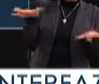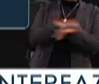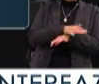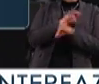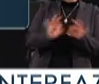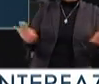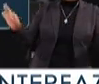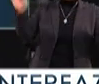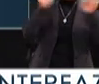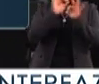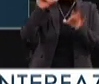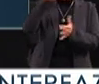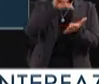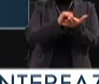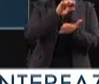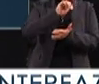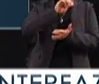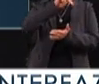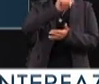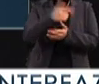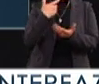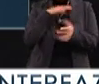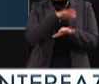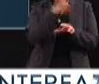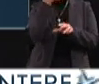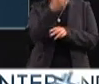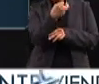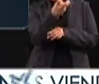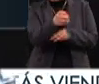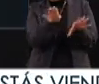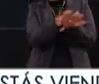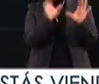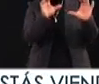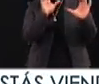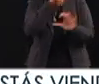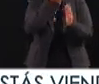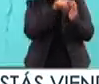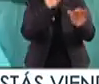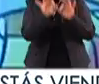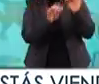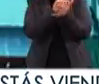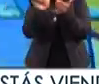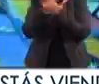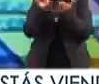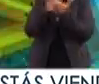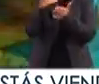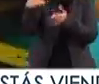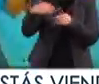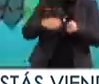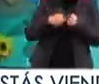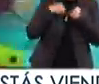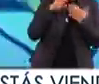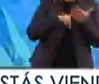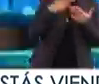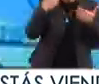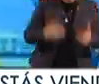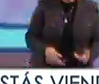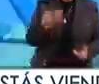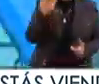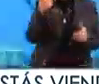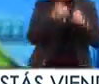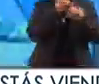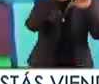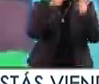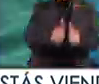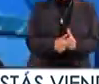increíble en la gente de la central de abasto al respecto de cómo cuidan su espacio, de cómo valoran su propia vida y todo esto ha sido a